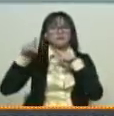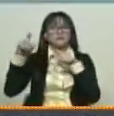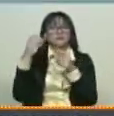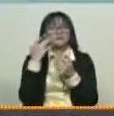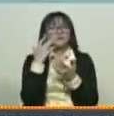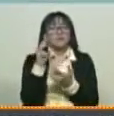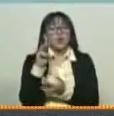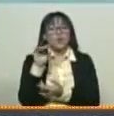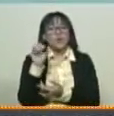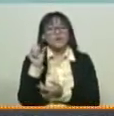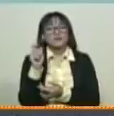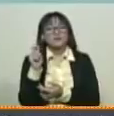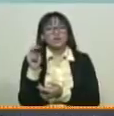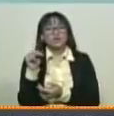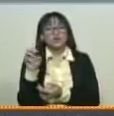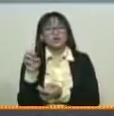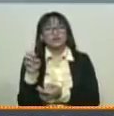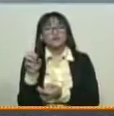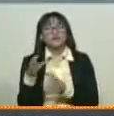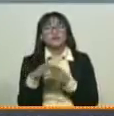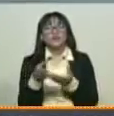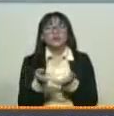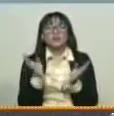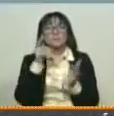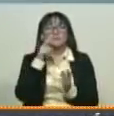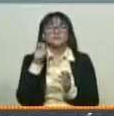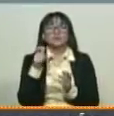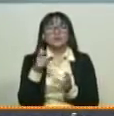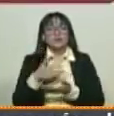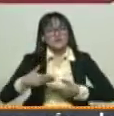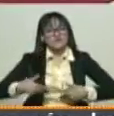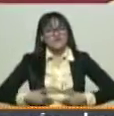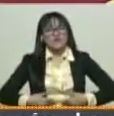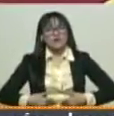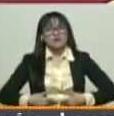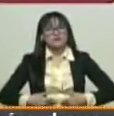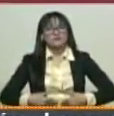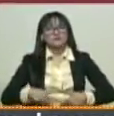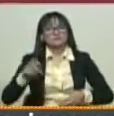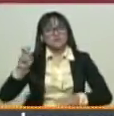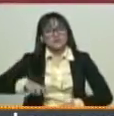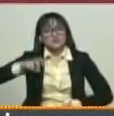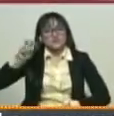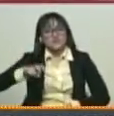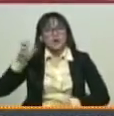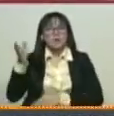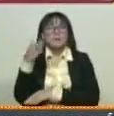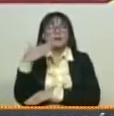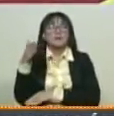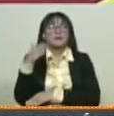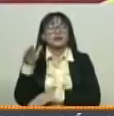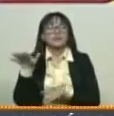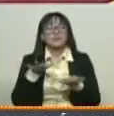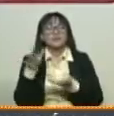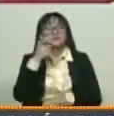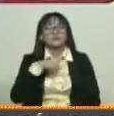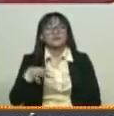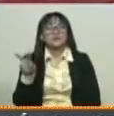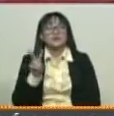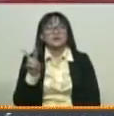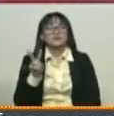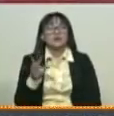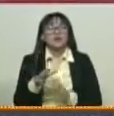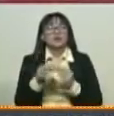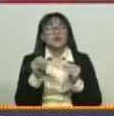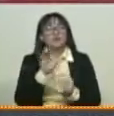a Winston Vallenilla y a todos los compañeros en un gran esfuerzo físico llevando la bandera de nuestro movimiento a todos